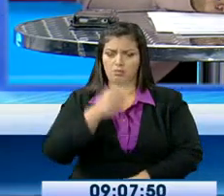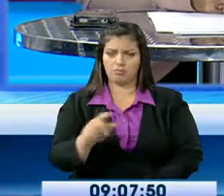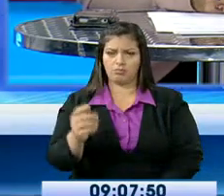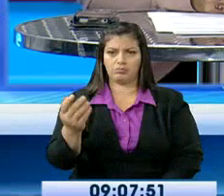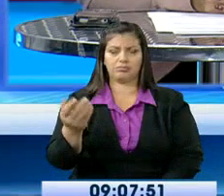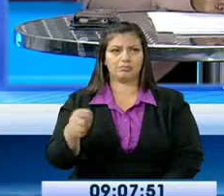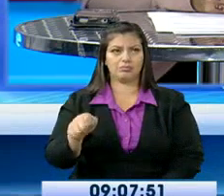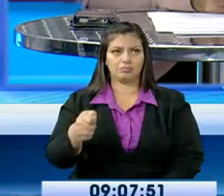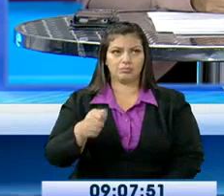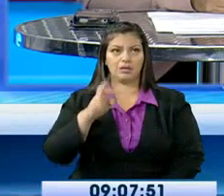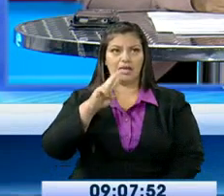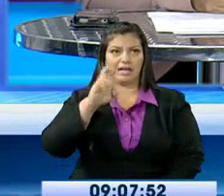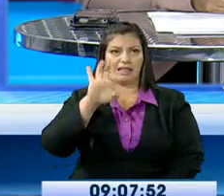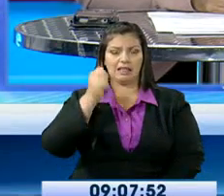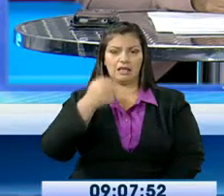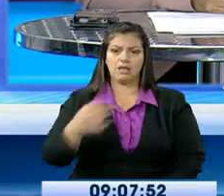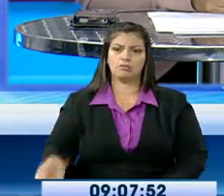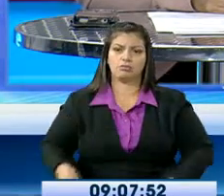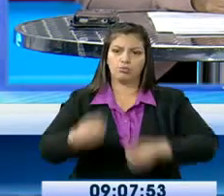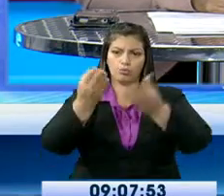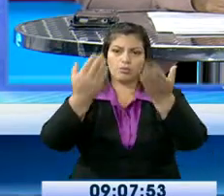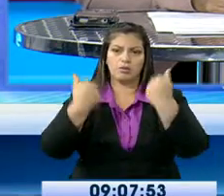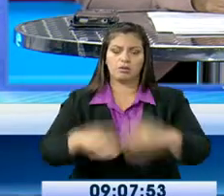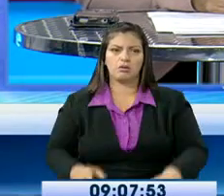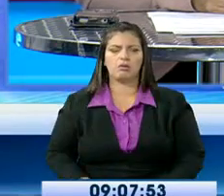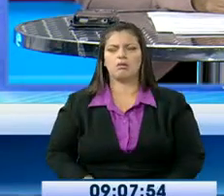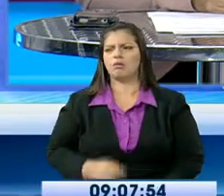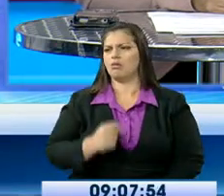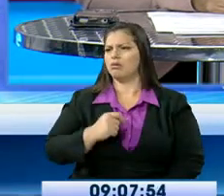hago relajo. Dice el productor